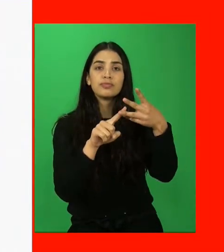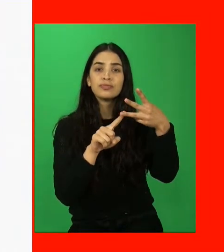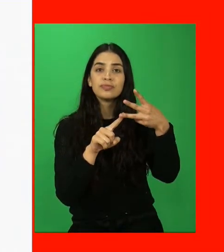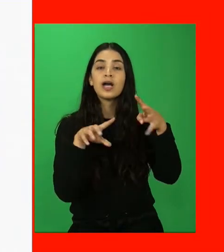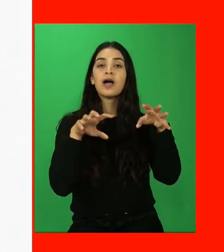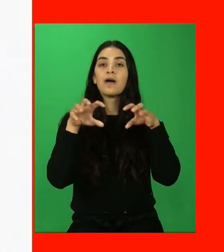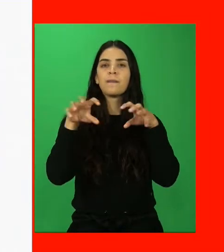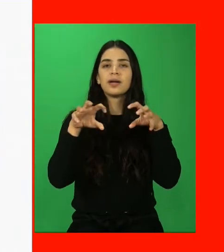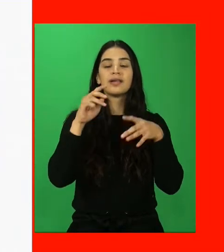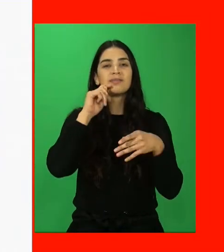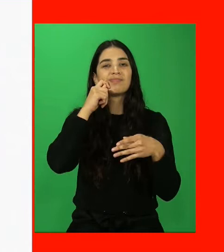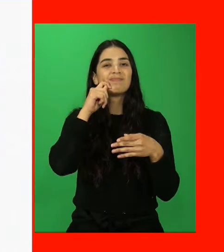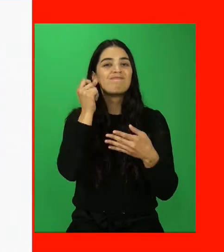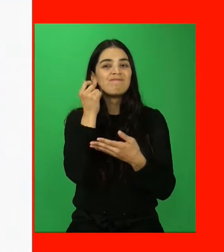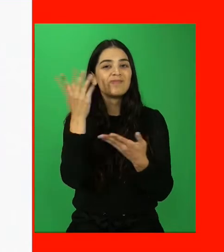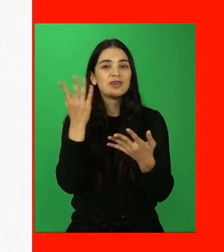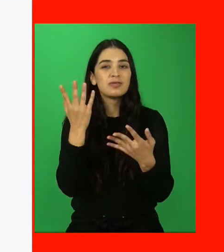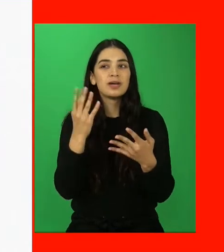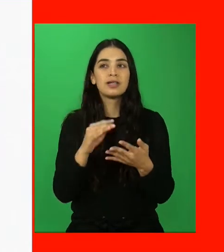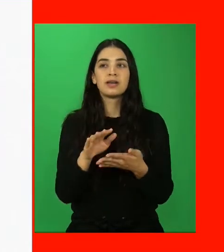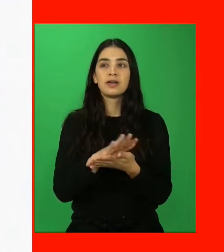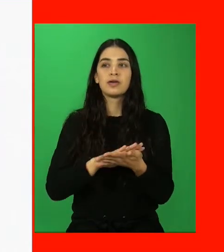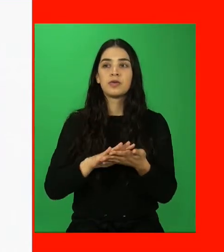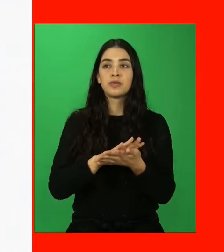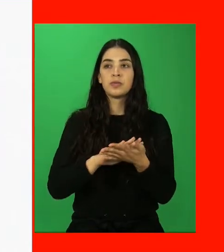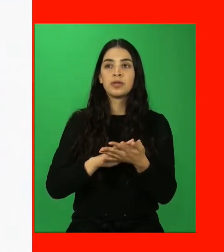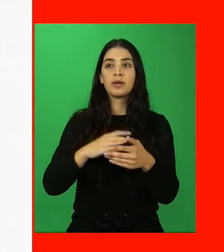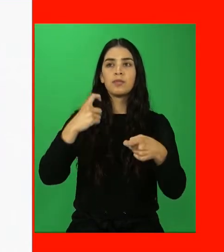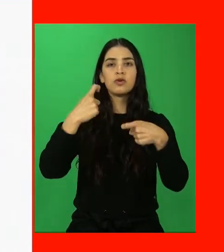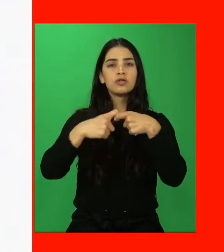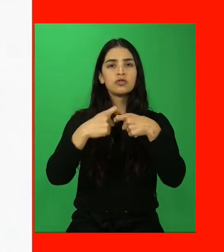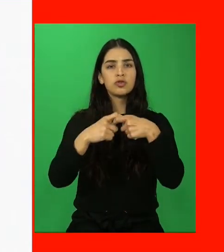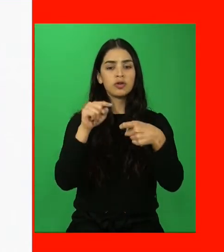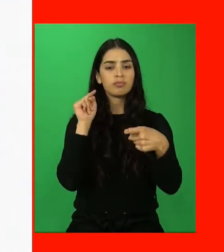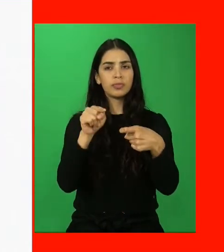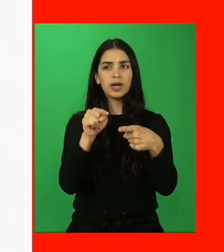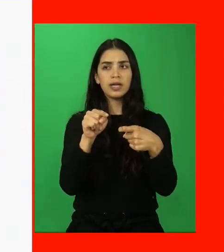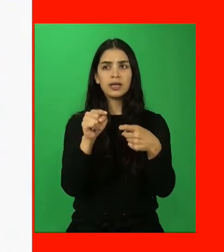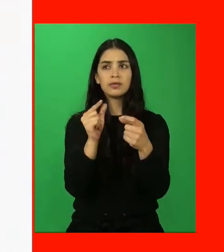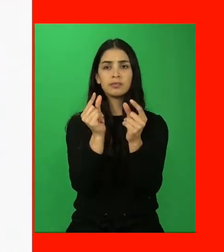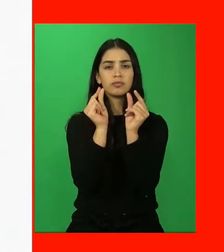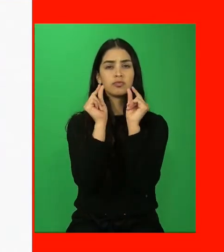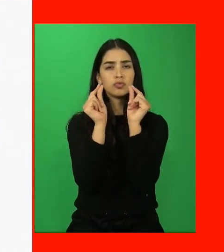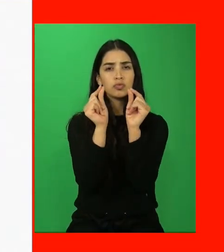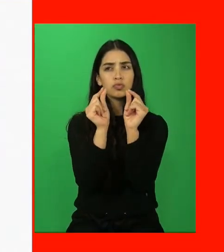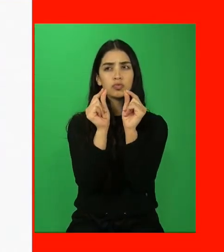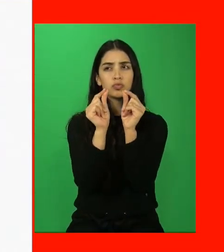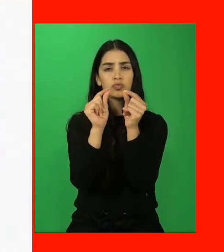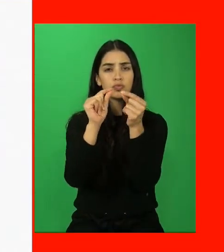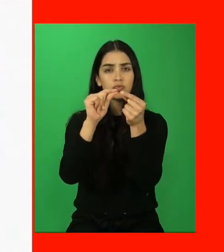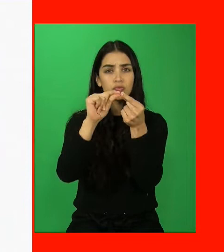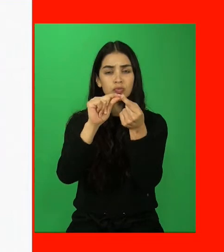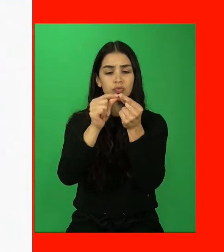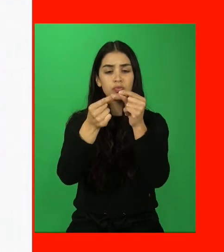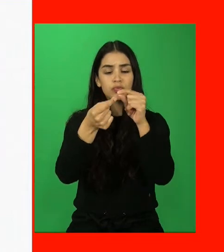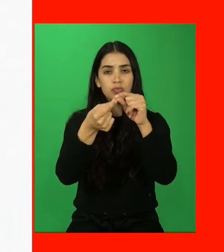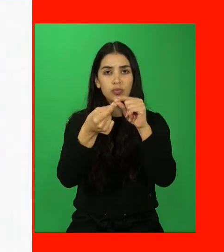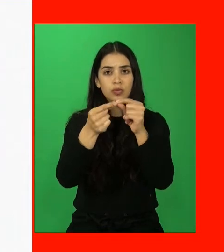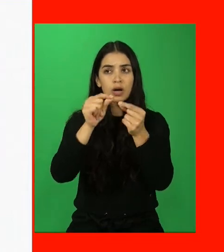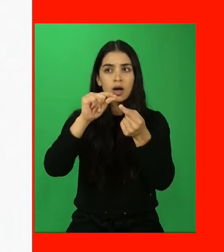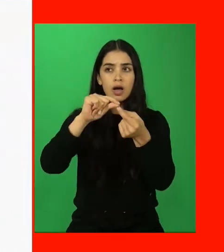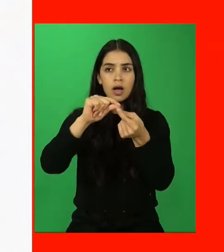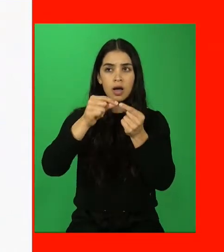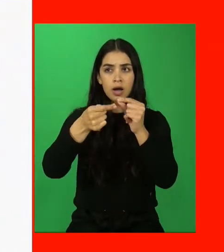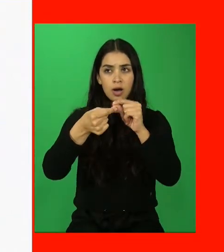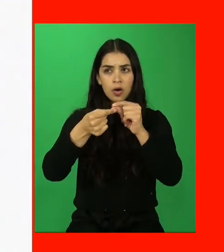materia. Primero, el sólido. Aquí las partículas, como lo ven en la imagen, las partículas del estado